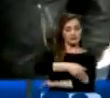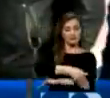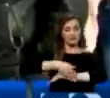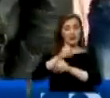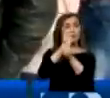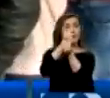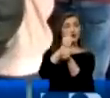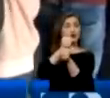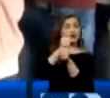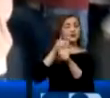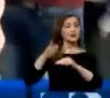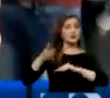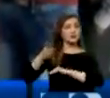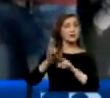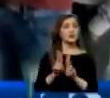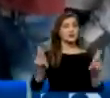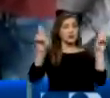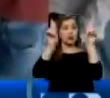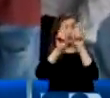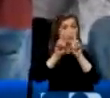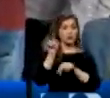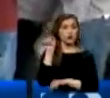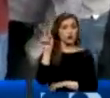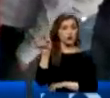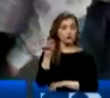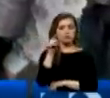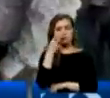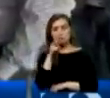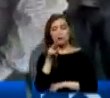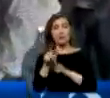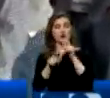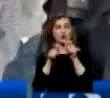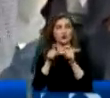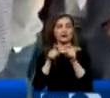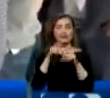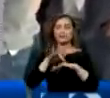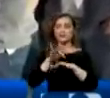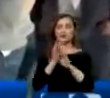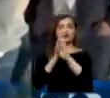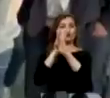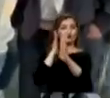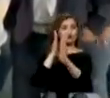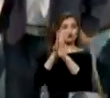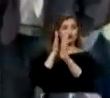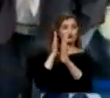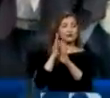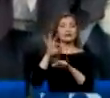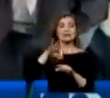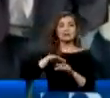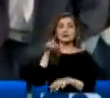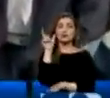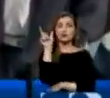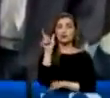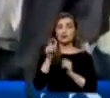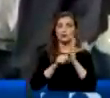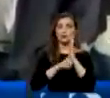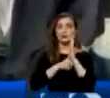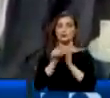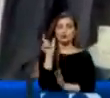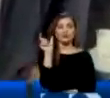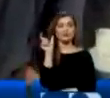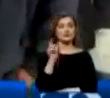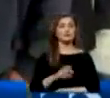y Naciones Unidas, donde como podemos observar ya hay ciudadanos que están listos para sacar el documento, este